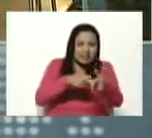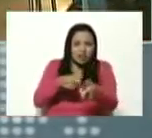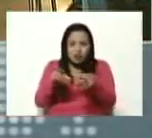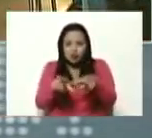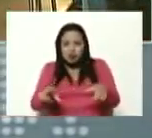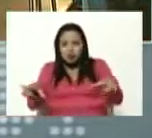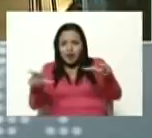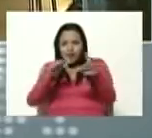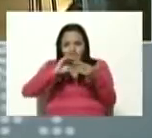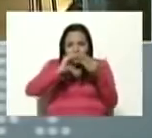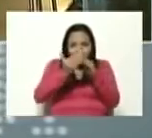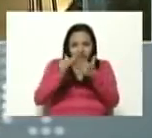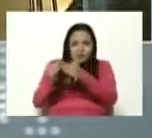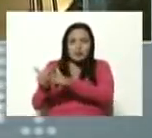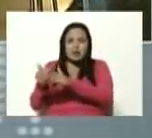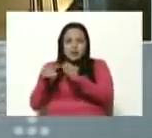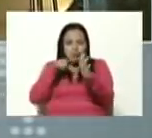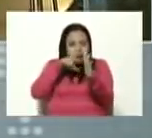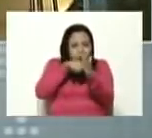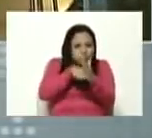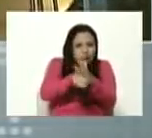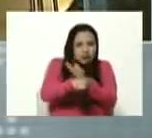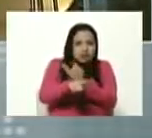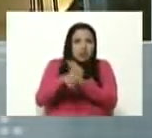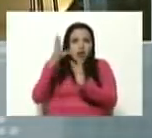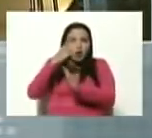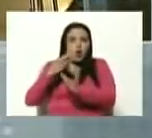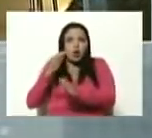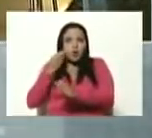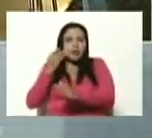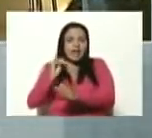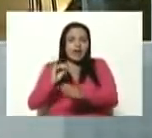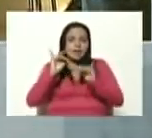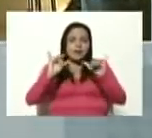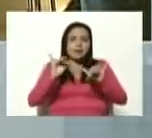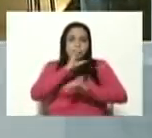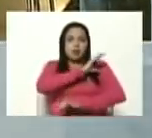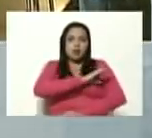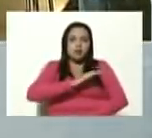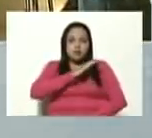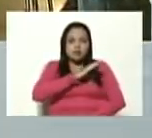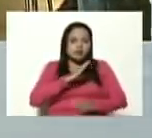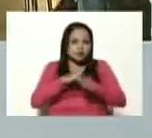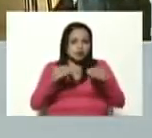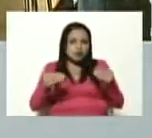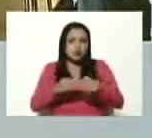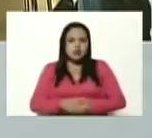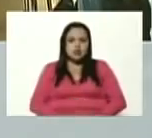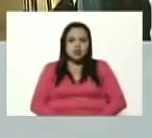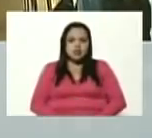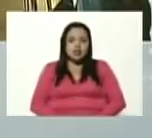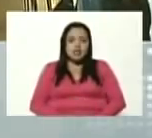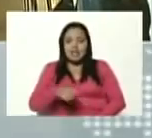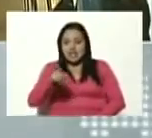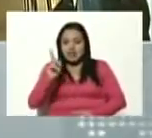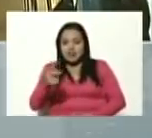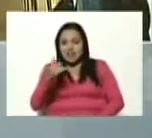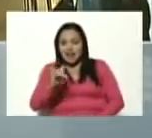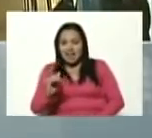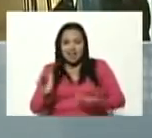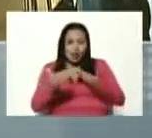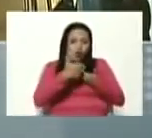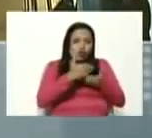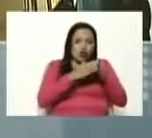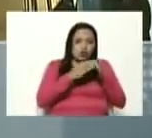catacumbas verdaderas del pueblo. Esos muchachos que también estaban en las mismas condiciones de todos nosotros. Nos habían acaparado todo, nos habían escondido